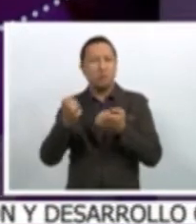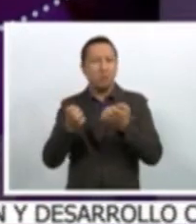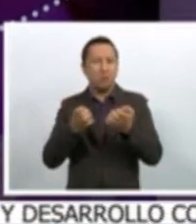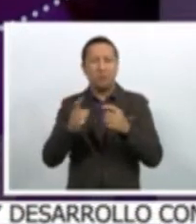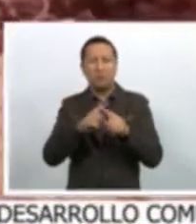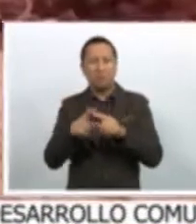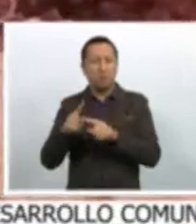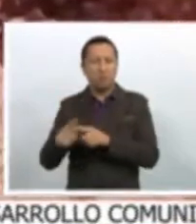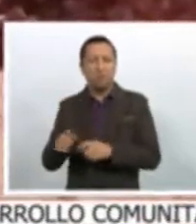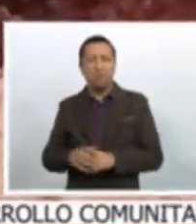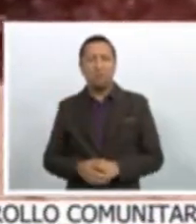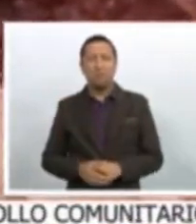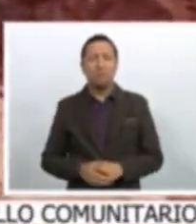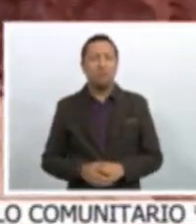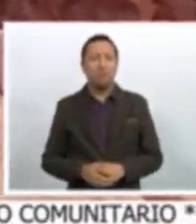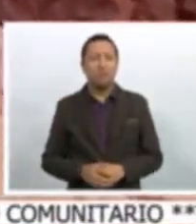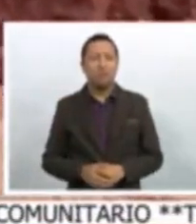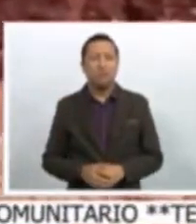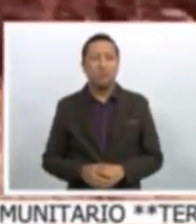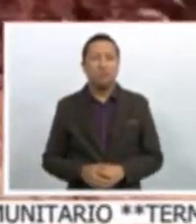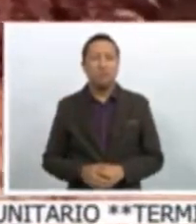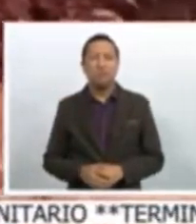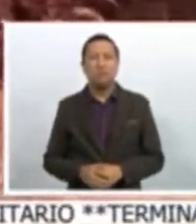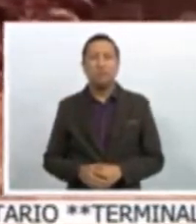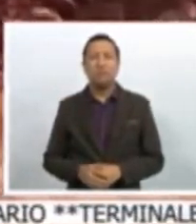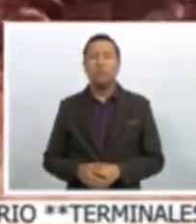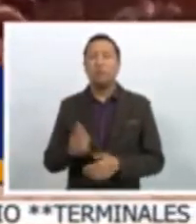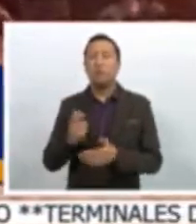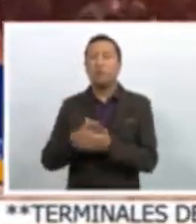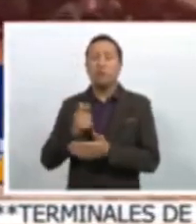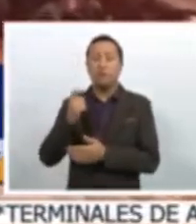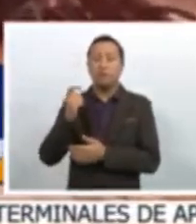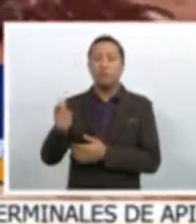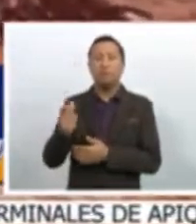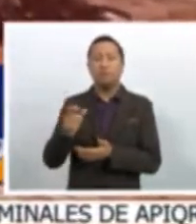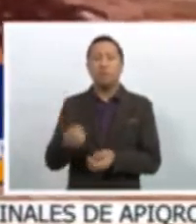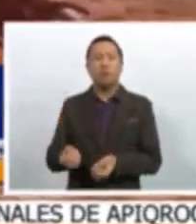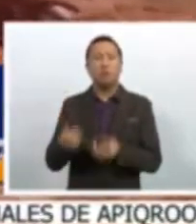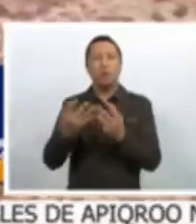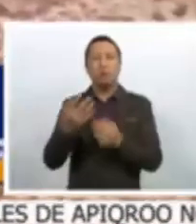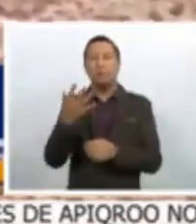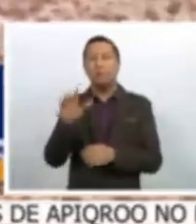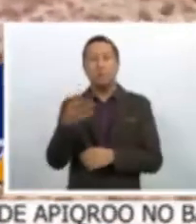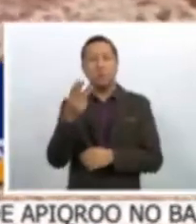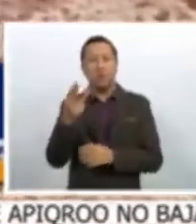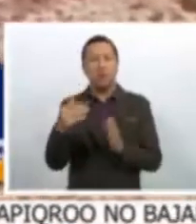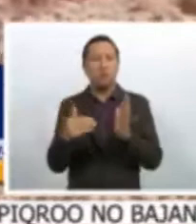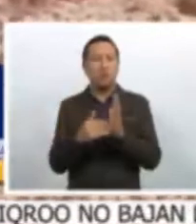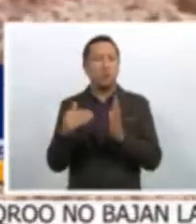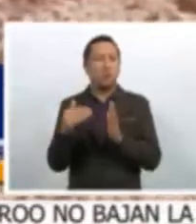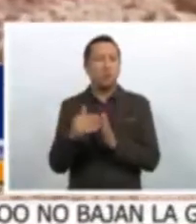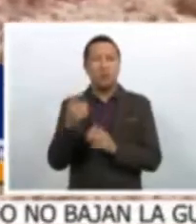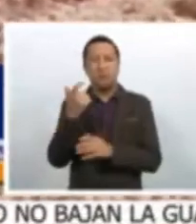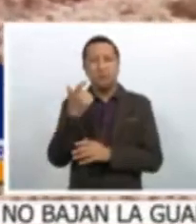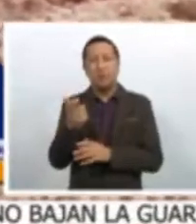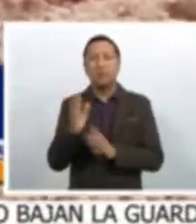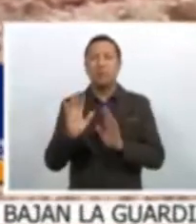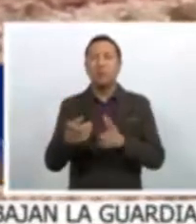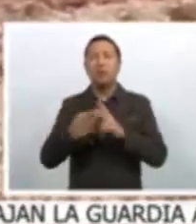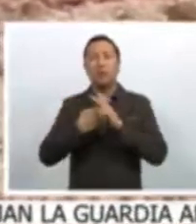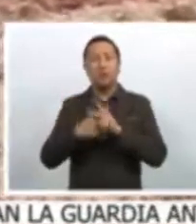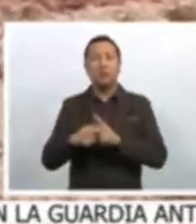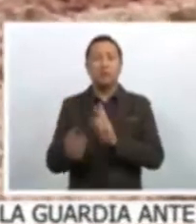respecto. Con una inversión cercana a los 3 millones de pesos, el Ayuntamiento de José María Morelos se encuentra listo para arrancar con